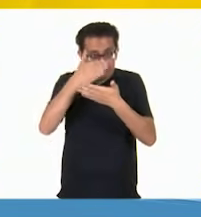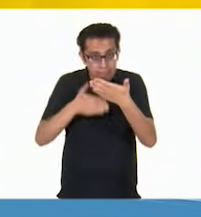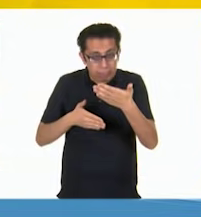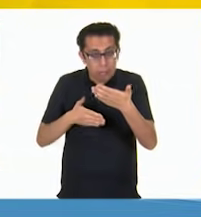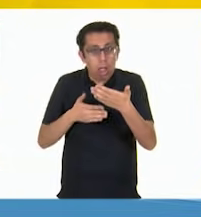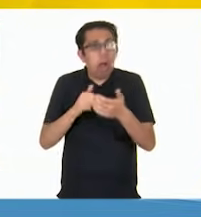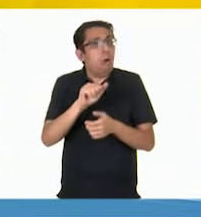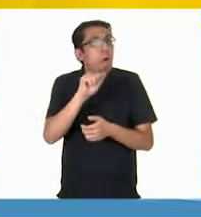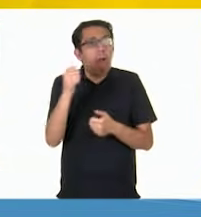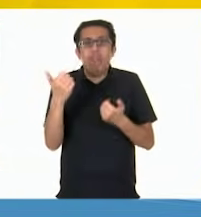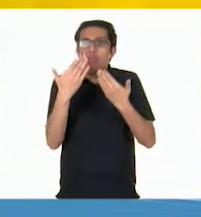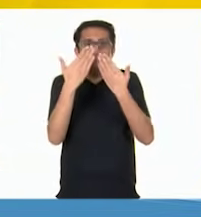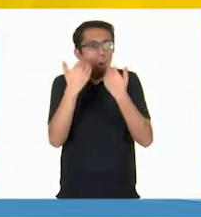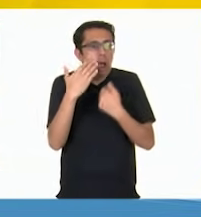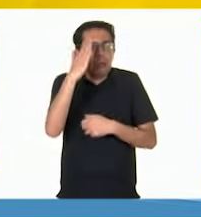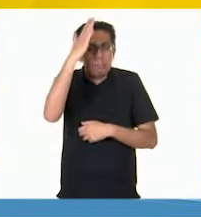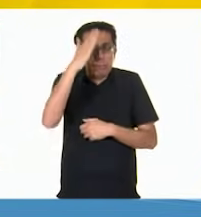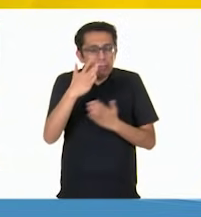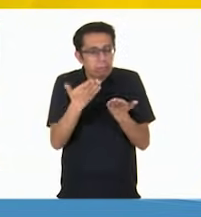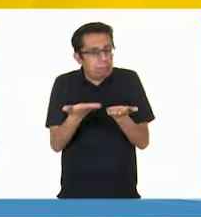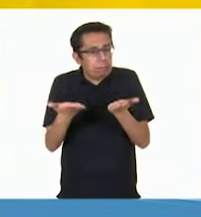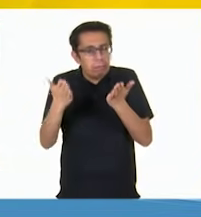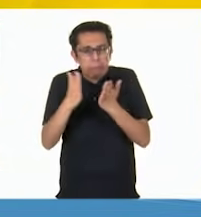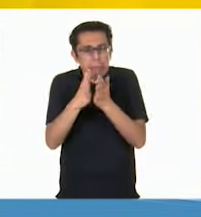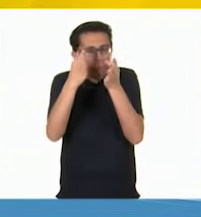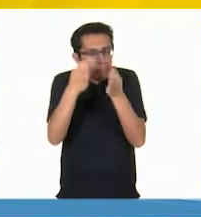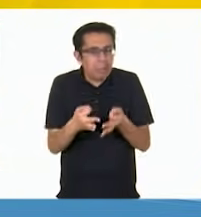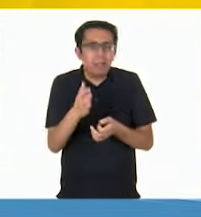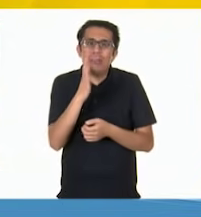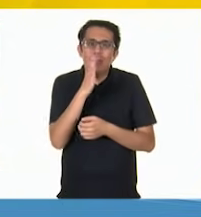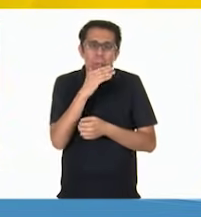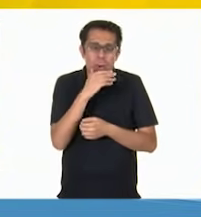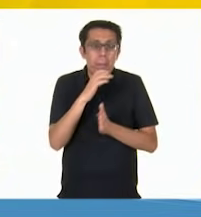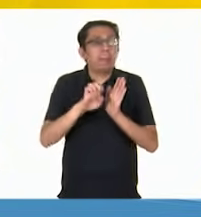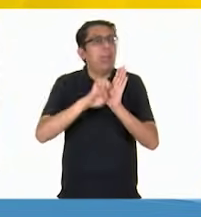no? Por ejemplo, vean la siguiente figura.